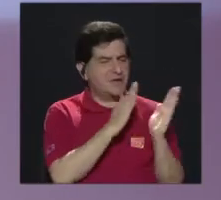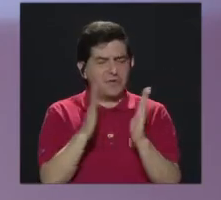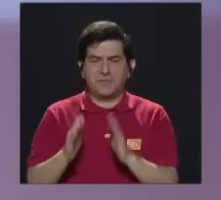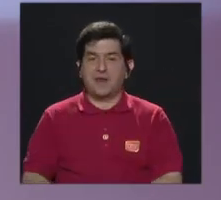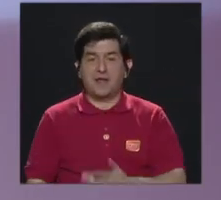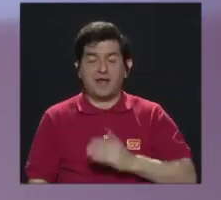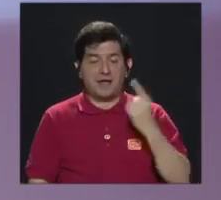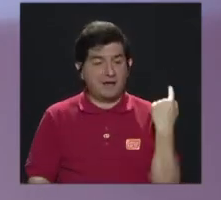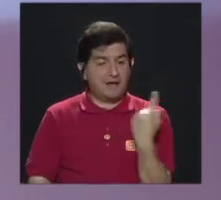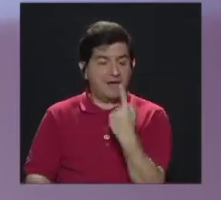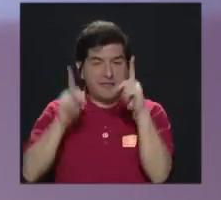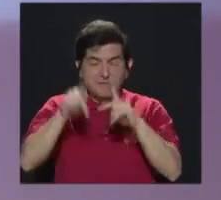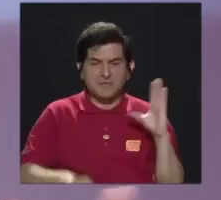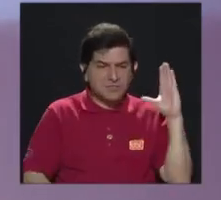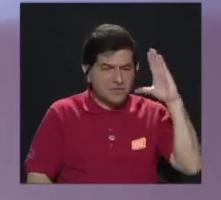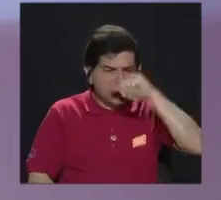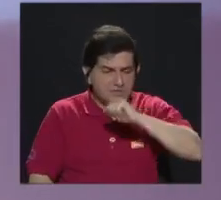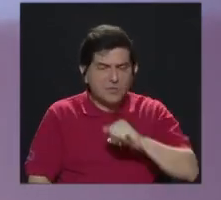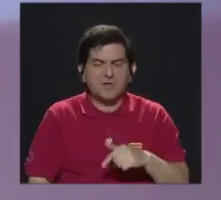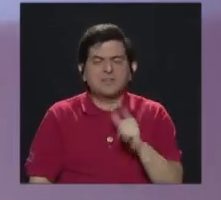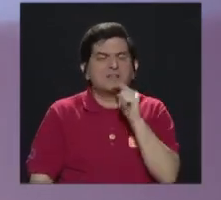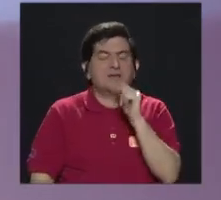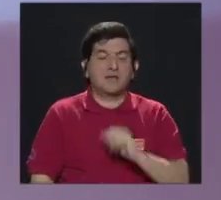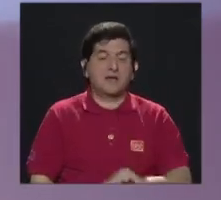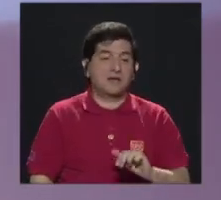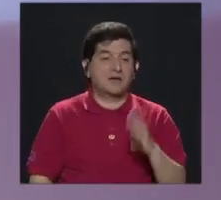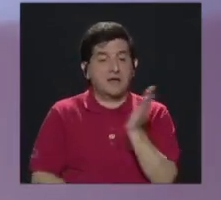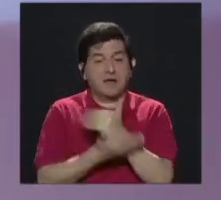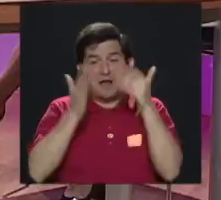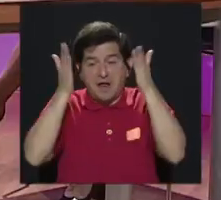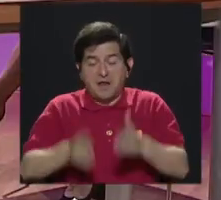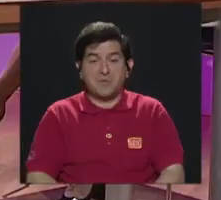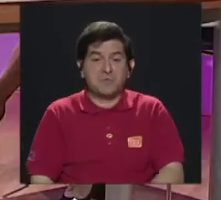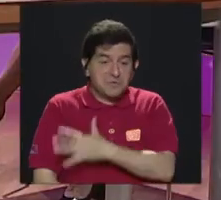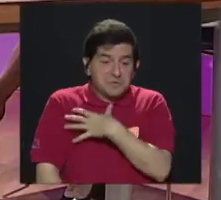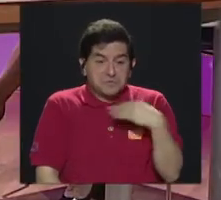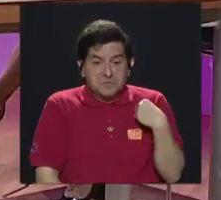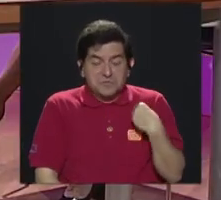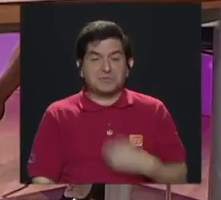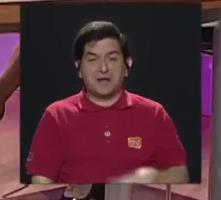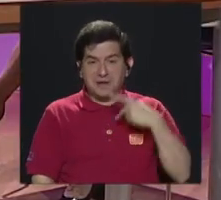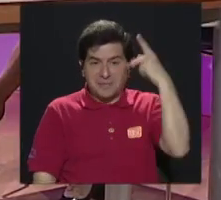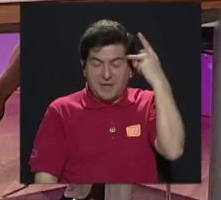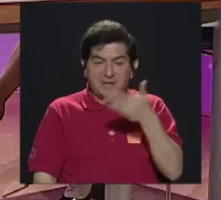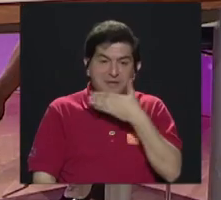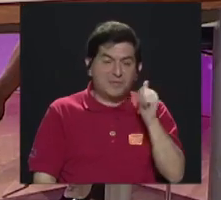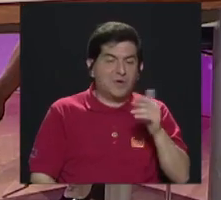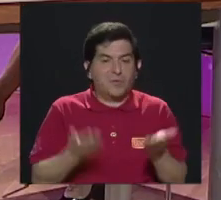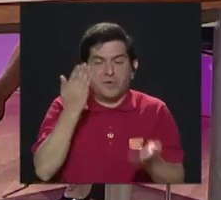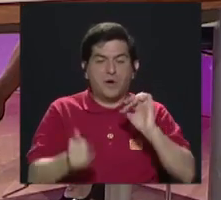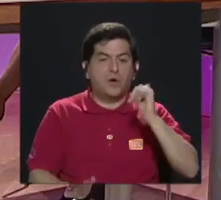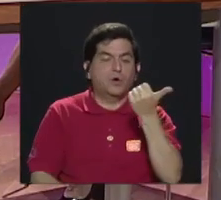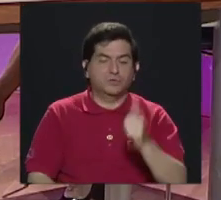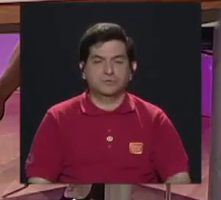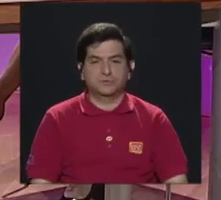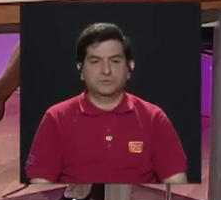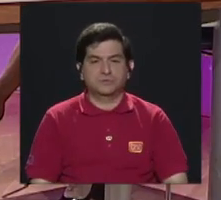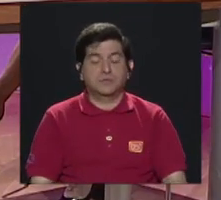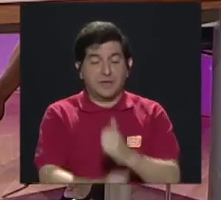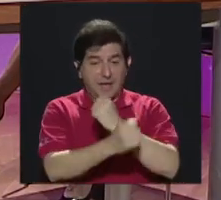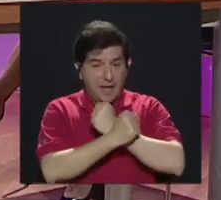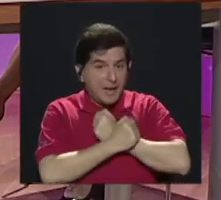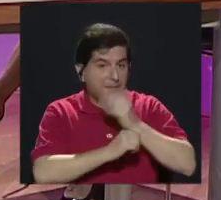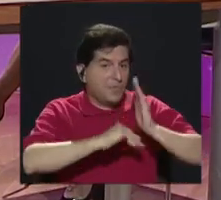ir descubriendo quiénes somos. A algunos les vamos a usar más a los papás que otros. Pero el amor, como quiero insistir, el amor